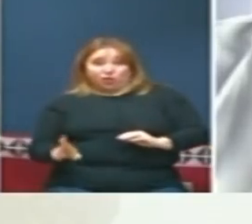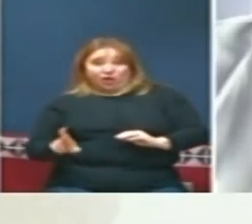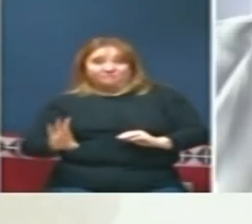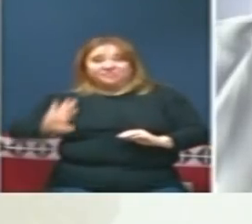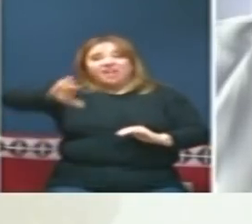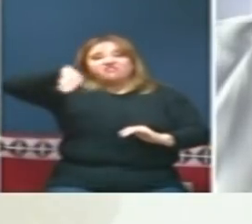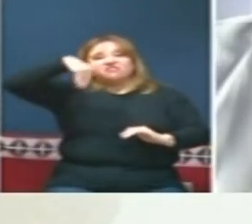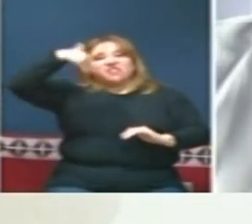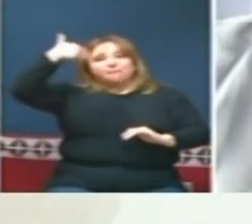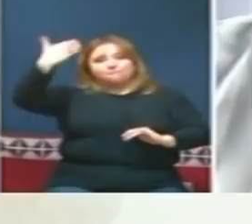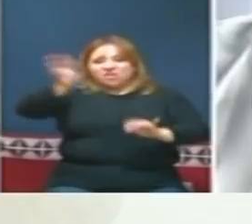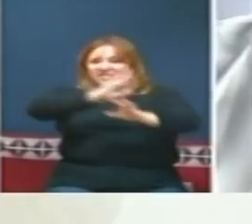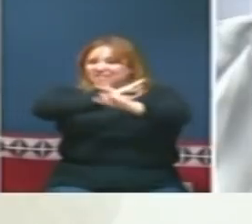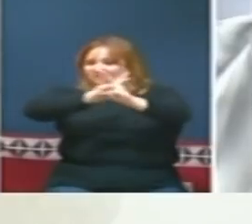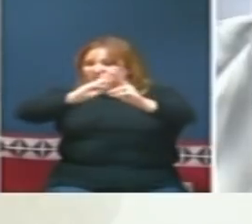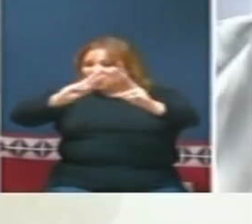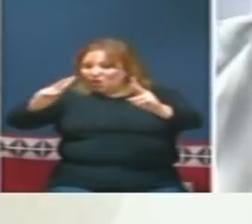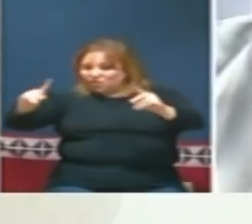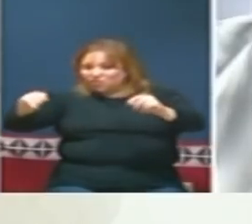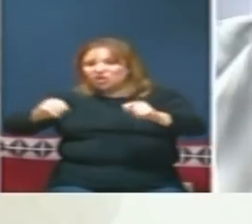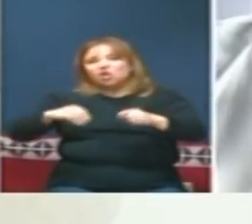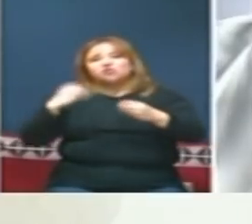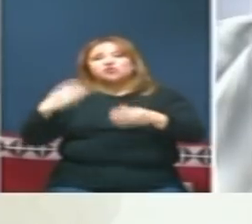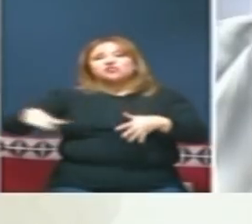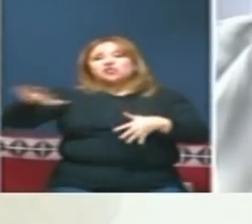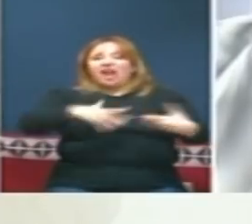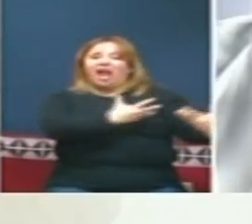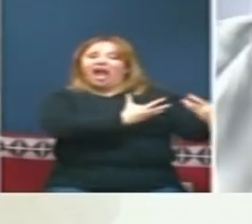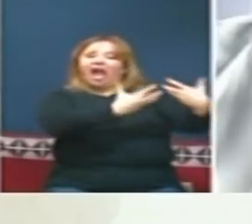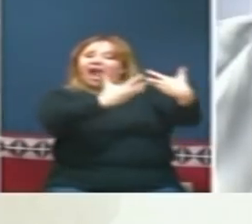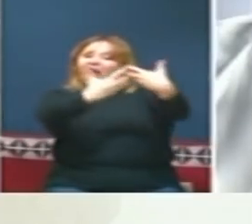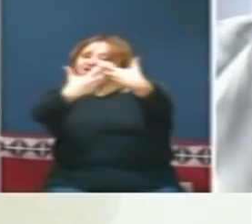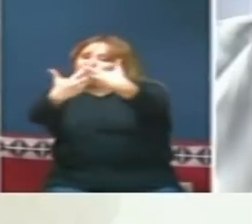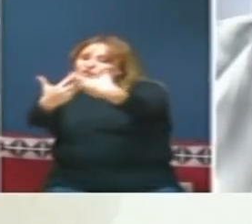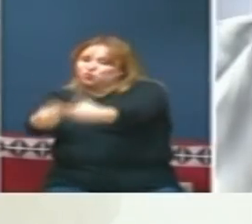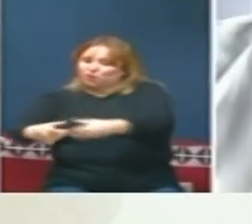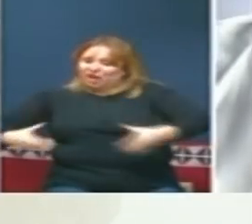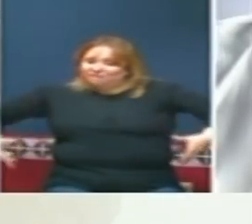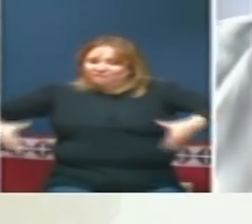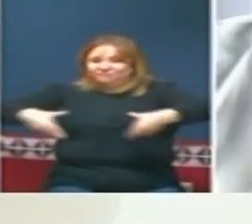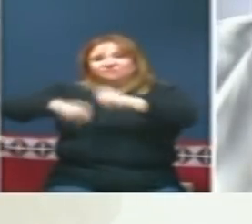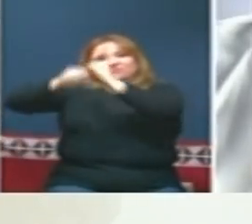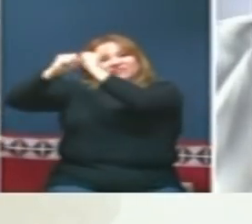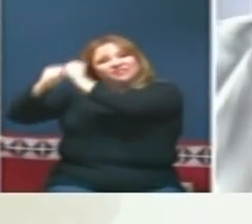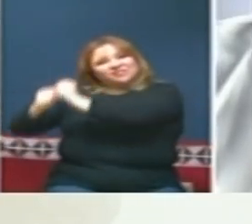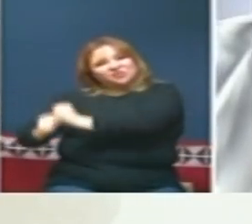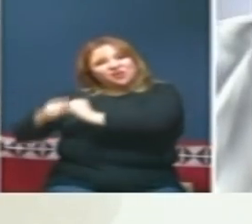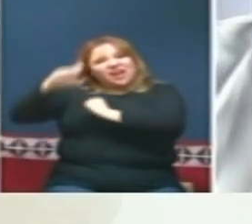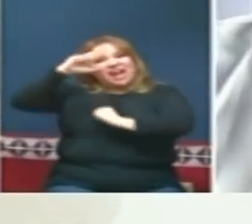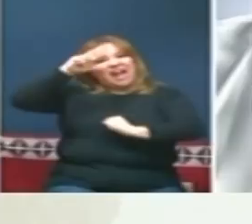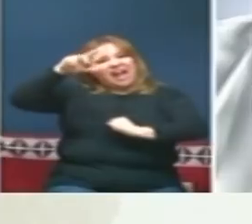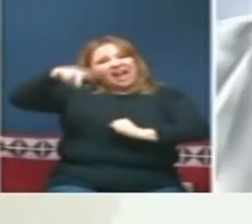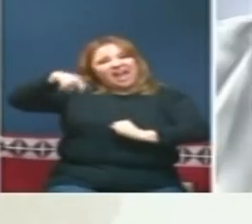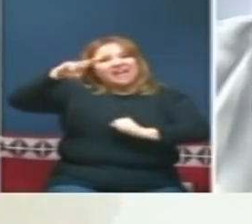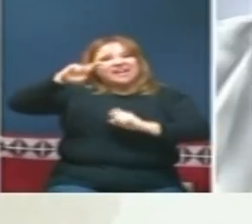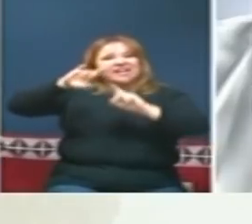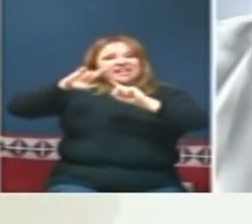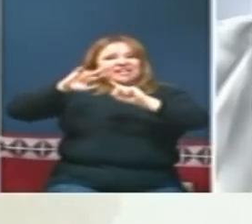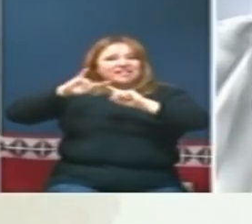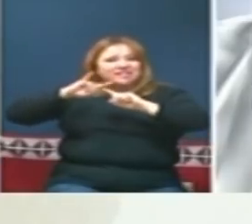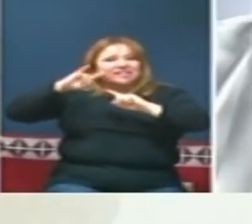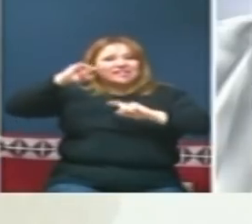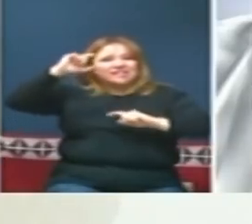Finalmente se trasladó a esa zona contando con el apoyo concreto de Monseñor Angelelli. En la noche